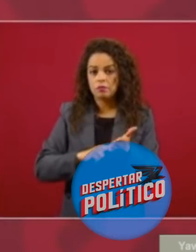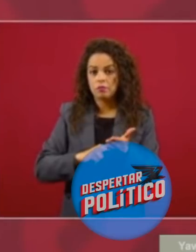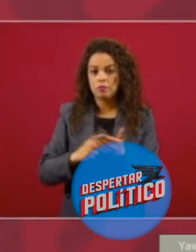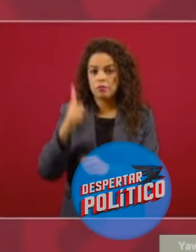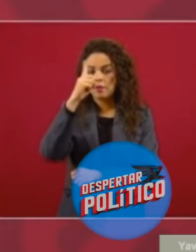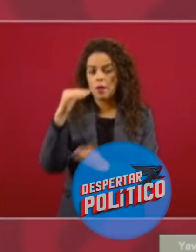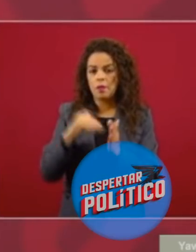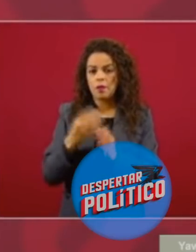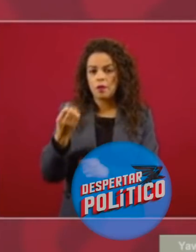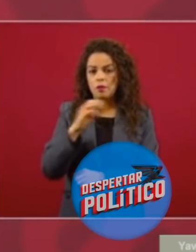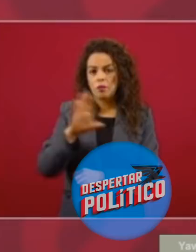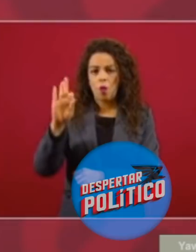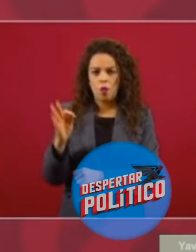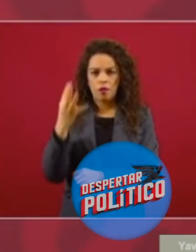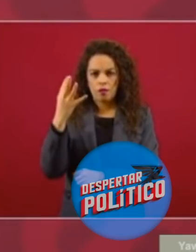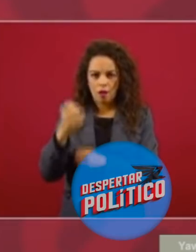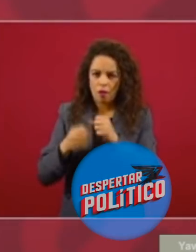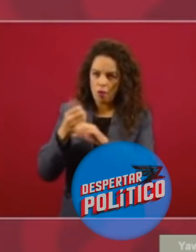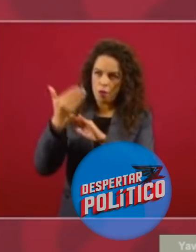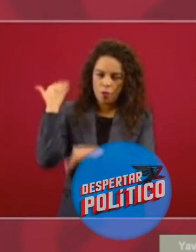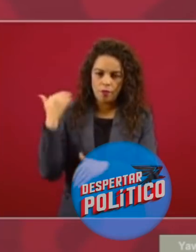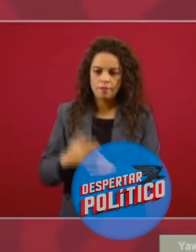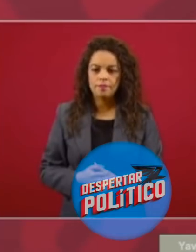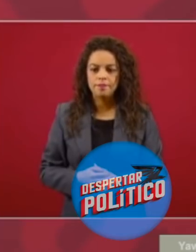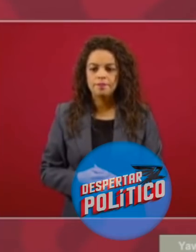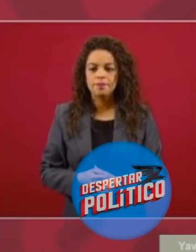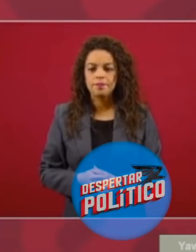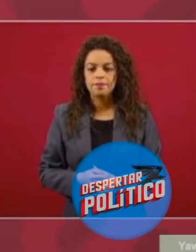1944. Pero como hay intereses